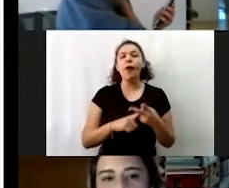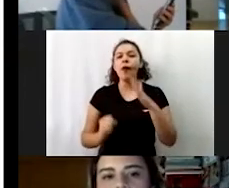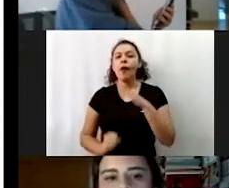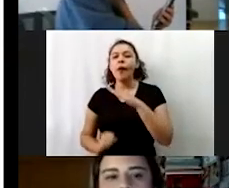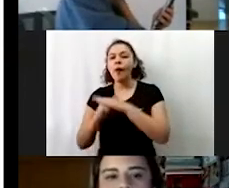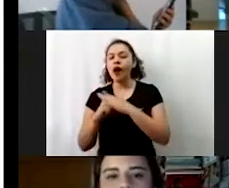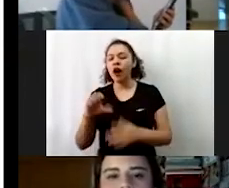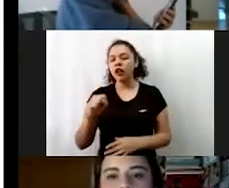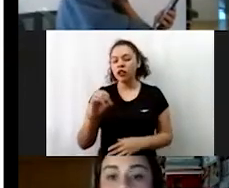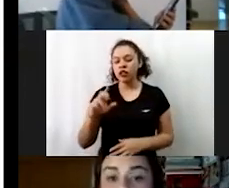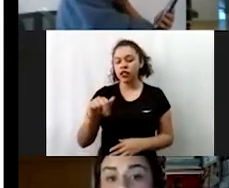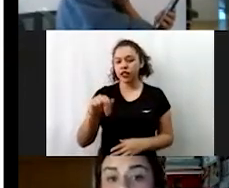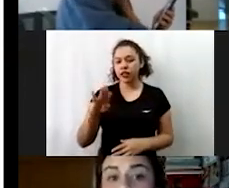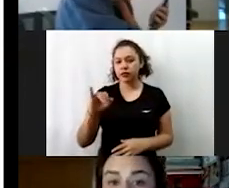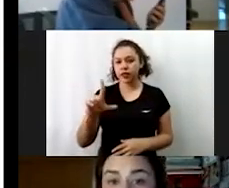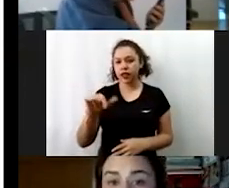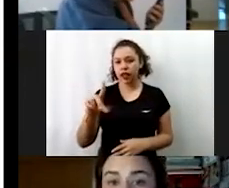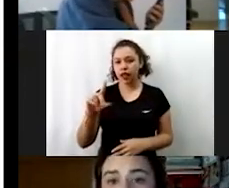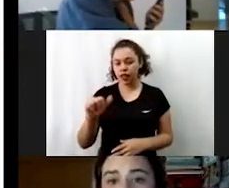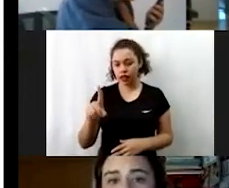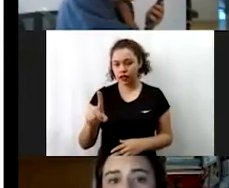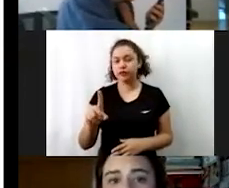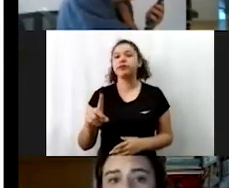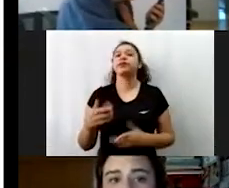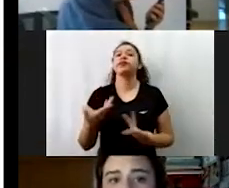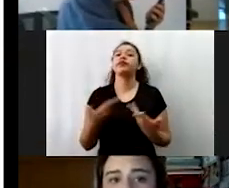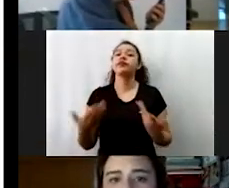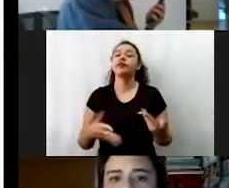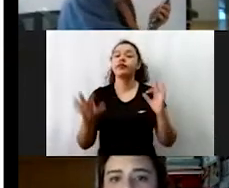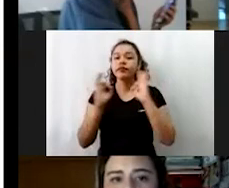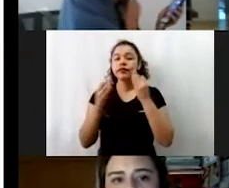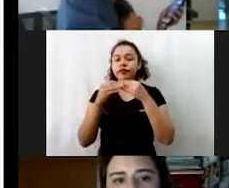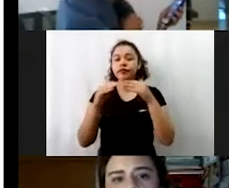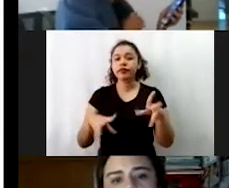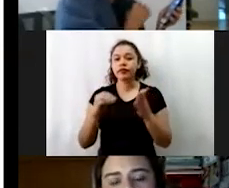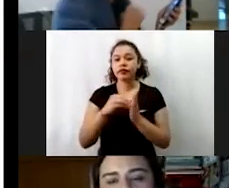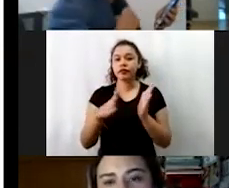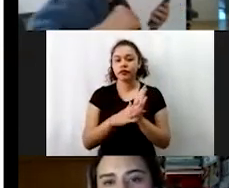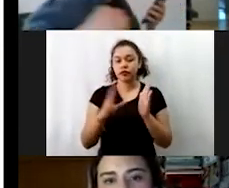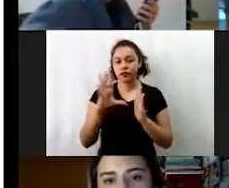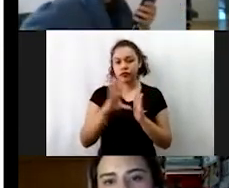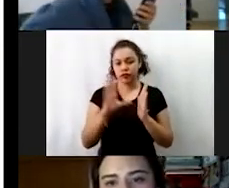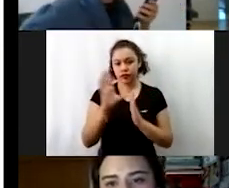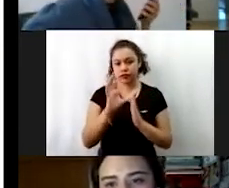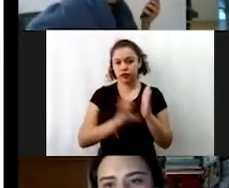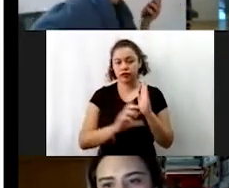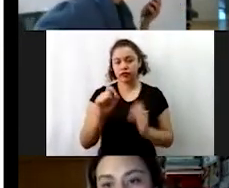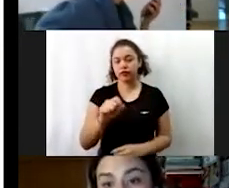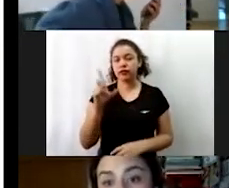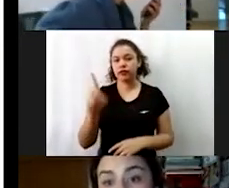hoy abordamos, pues, si bien la estructura también de la Agenda 2030, un énfasis especial en el